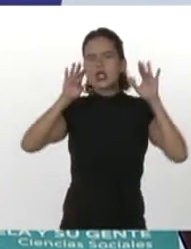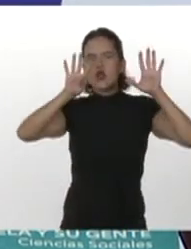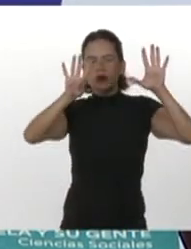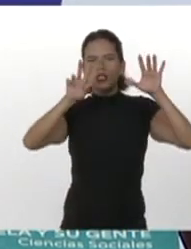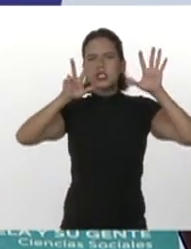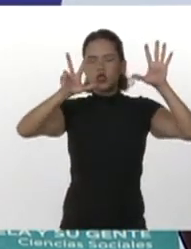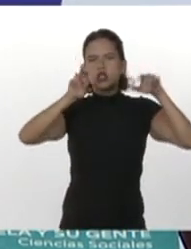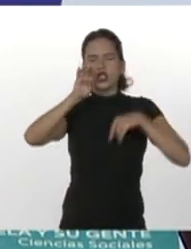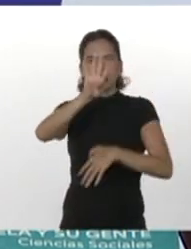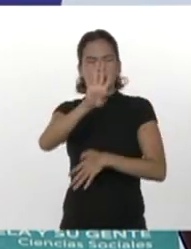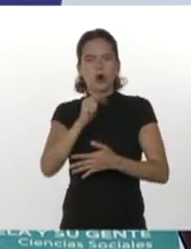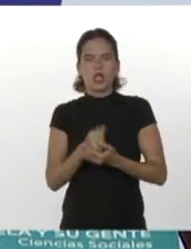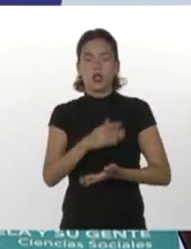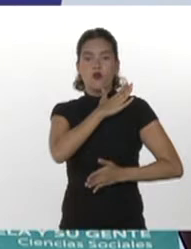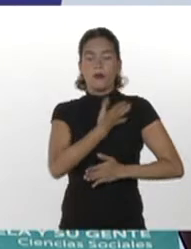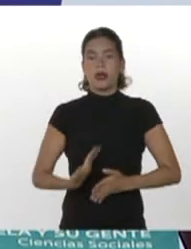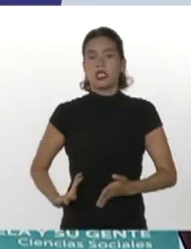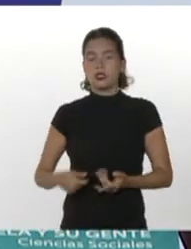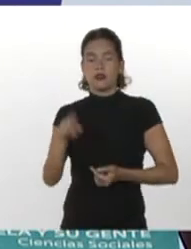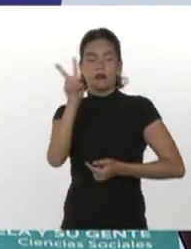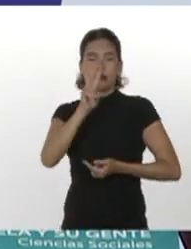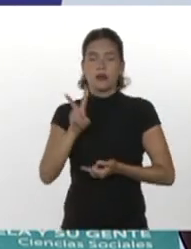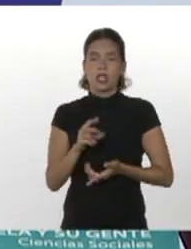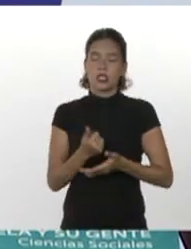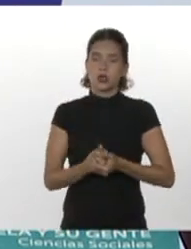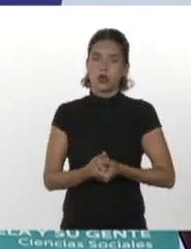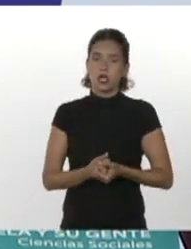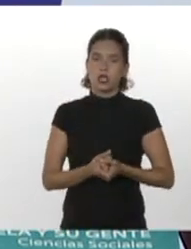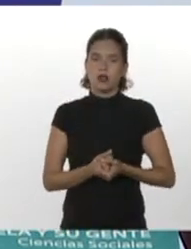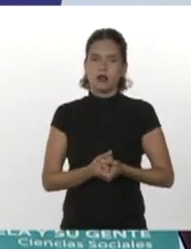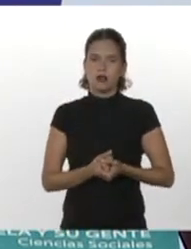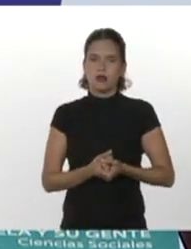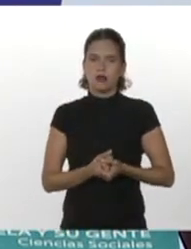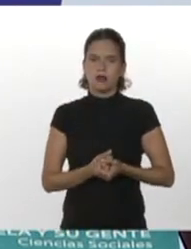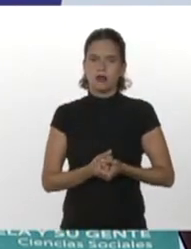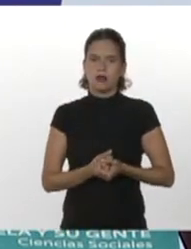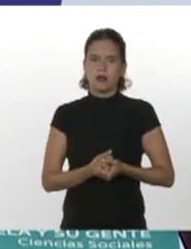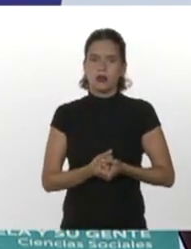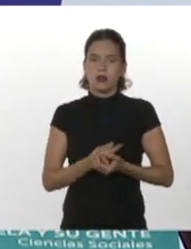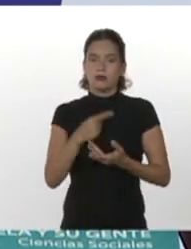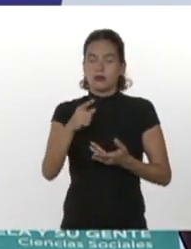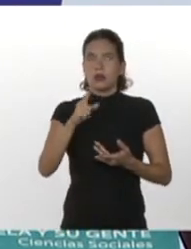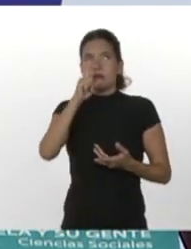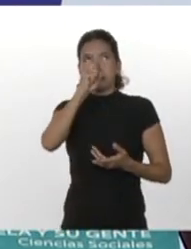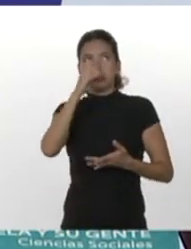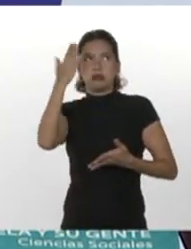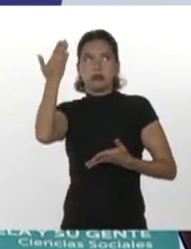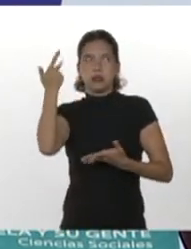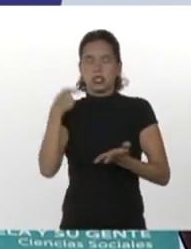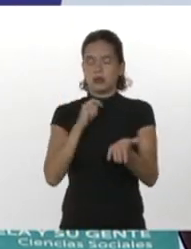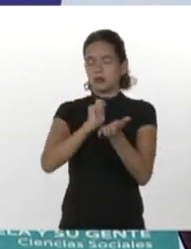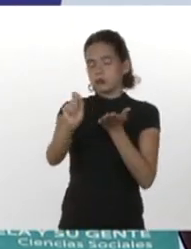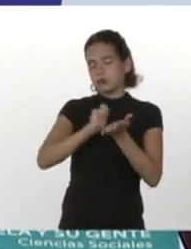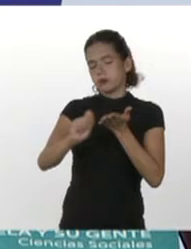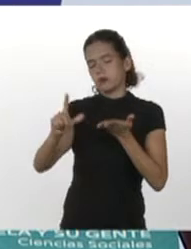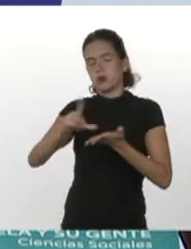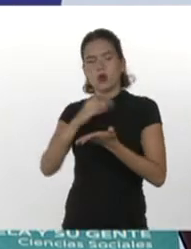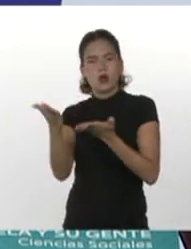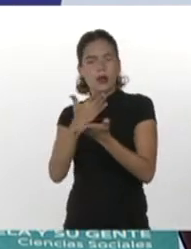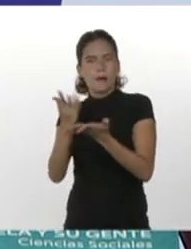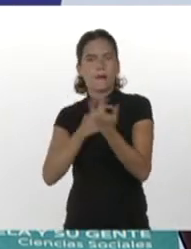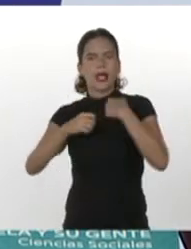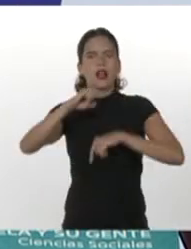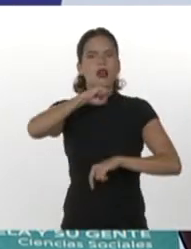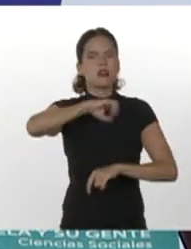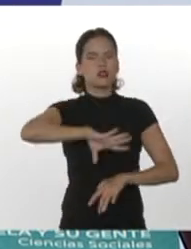Fue presidente de Venezuela en su entonces y aportó muchas obras para la